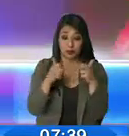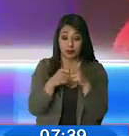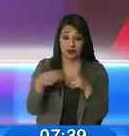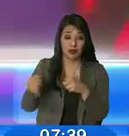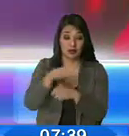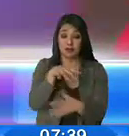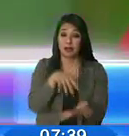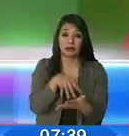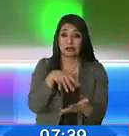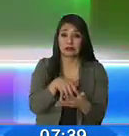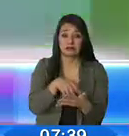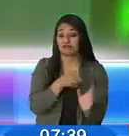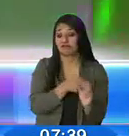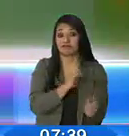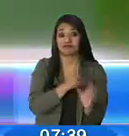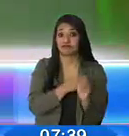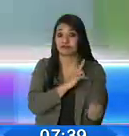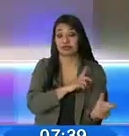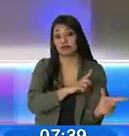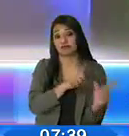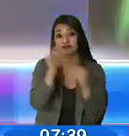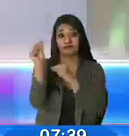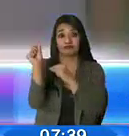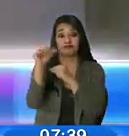vio obligada a dejar todo y emigrar.